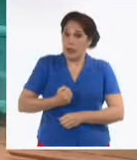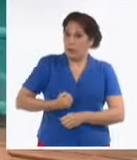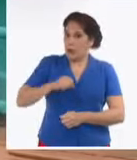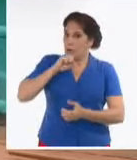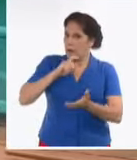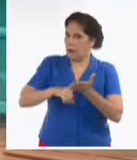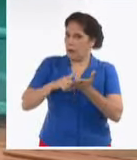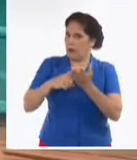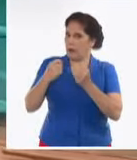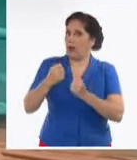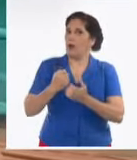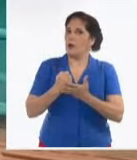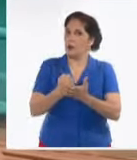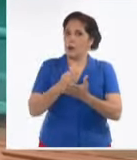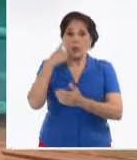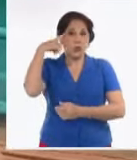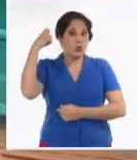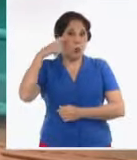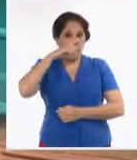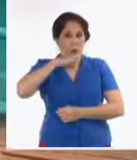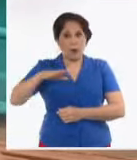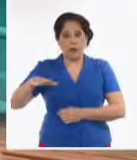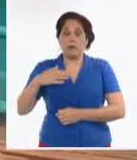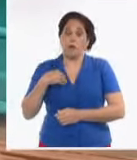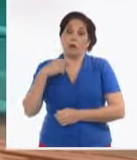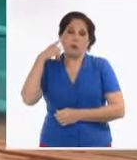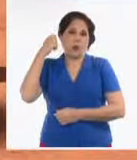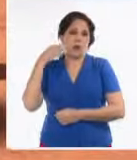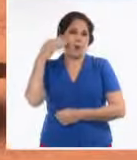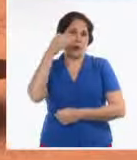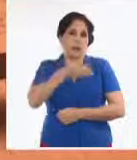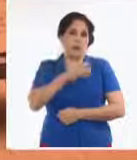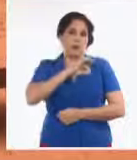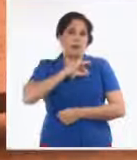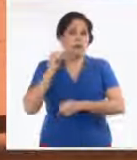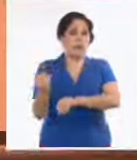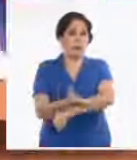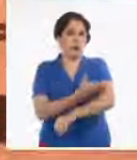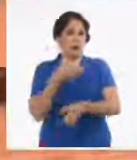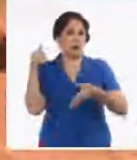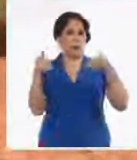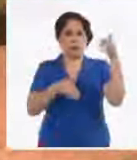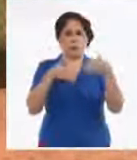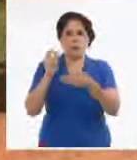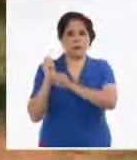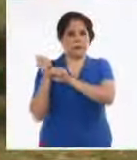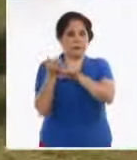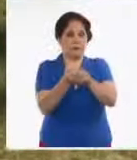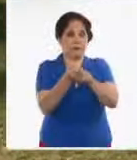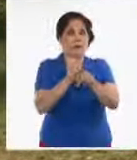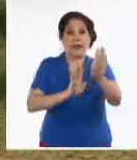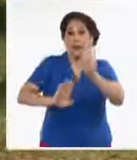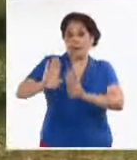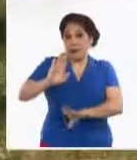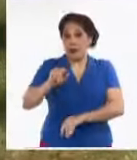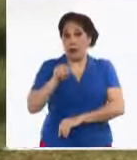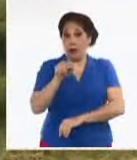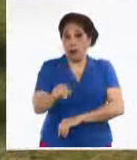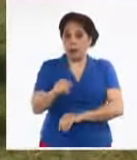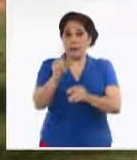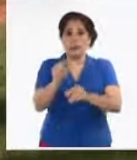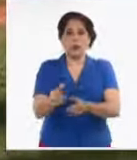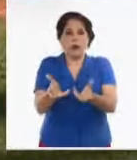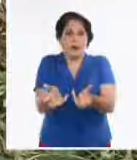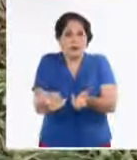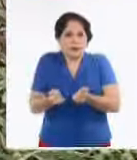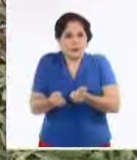Eso es sueño cualquier niño y pelotero mayor y es un orgullo estar aquí. Además de los elementos defensivos, los receptores del equipo